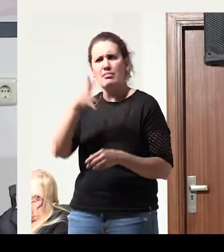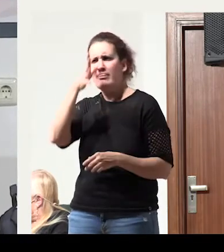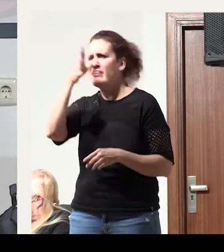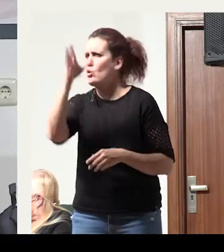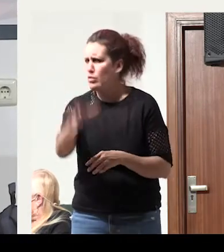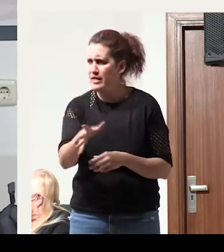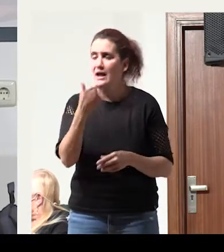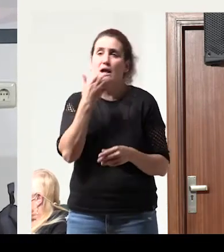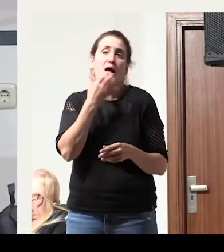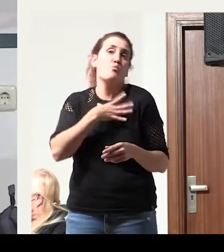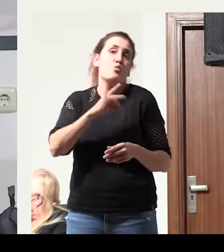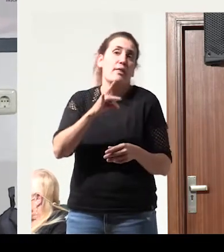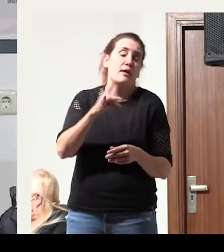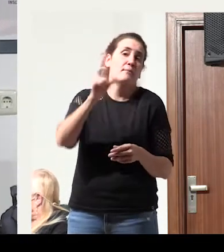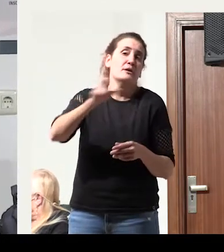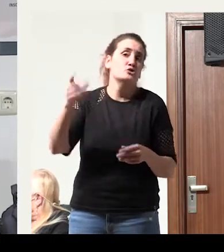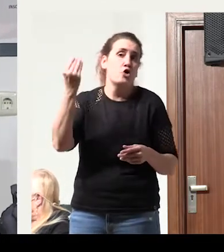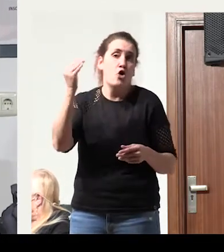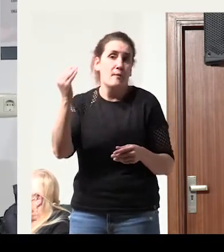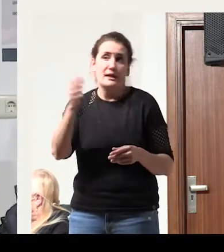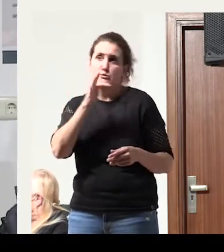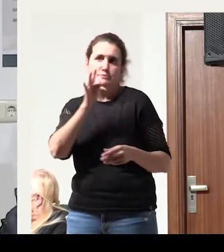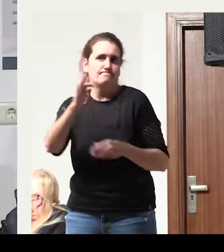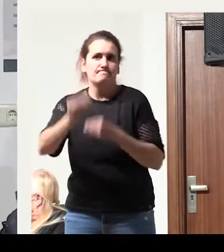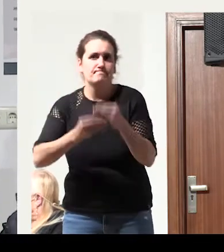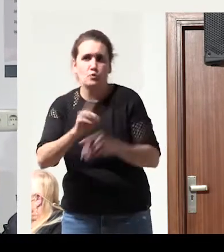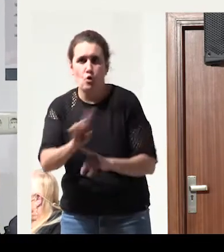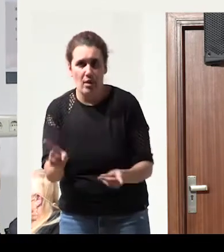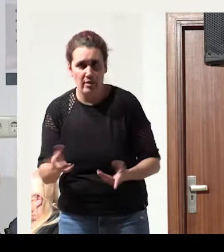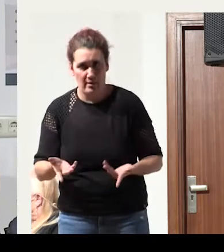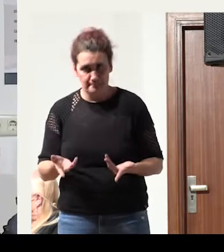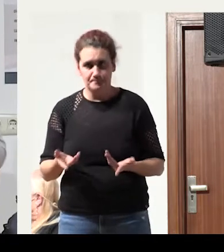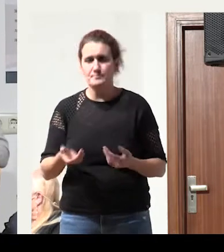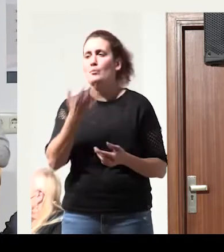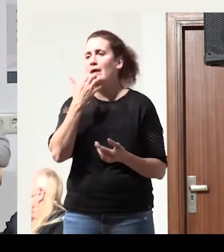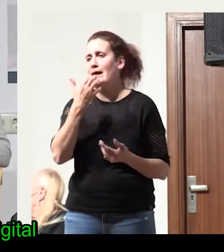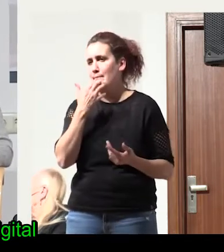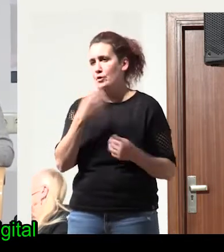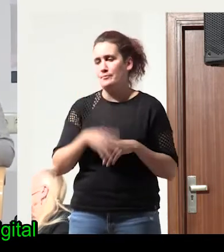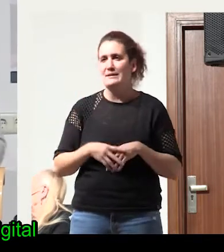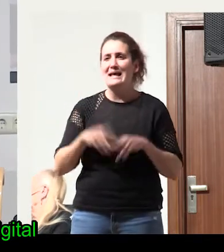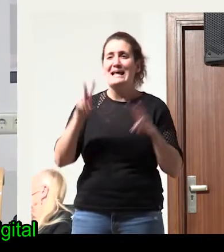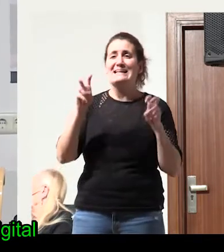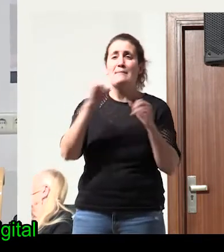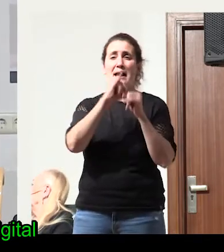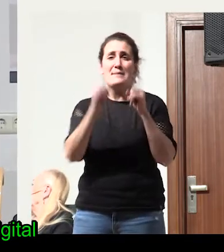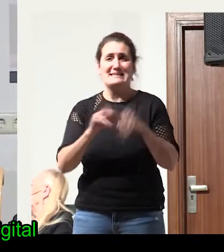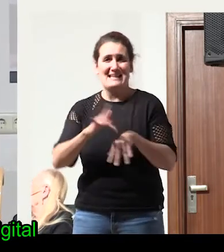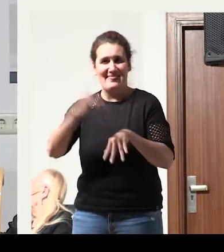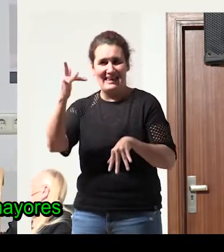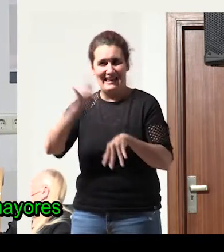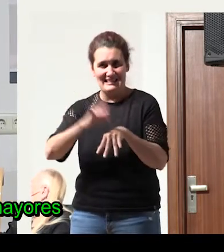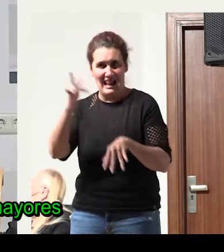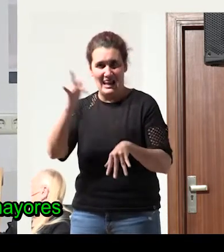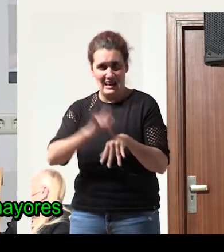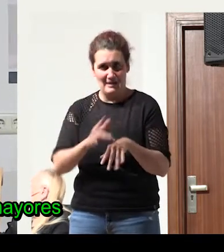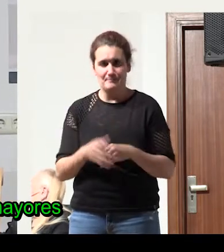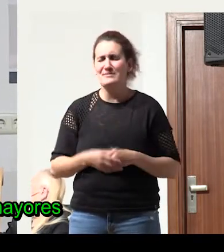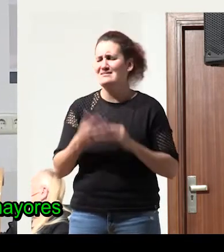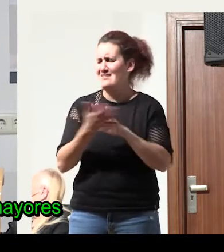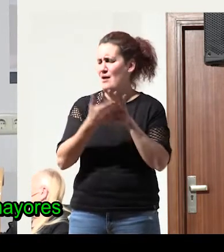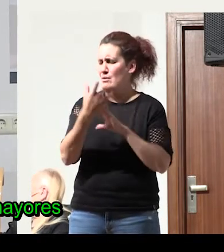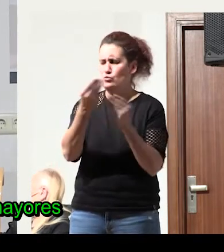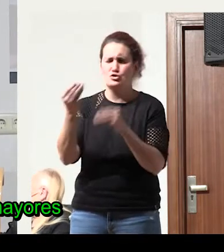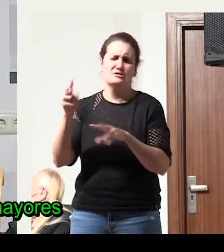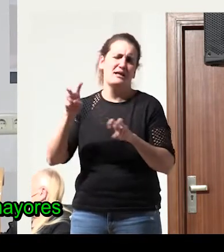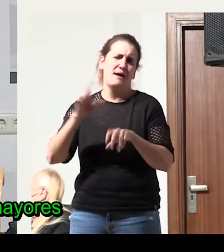gente adulta no lo va a poder hacer. Os pongo un ejemplo, el tema de la brecha digital. Se está hablando mucho de la brecha digital y de los problemas de las